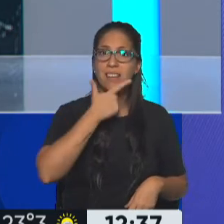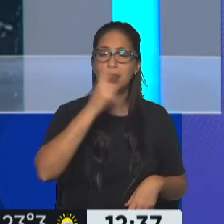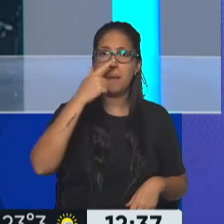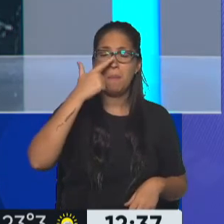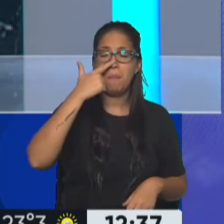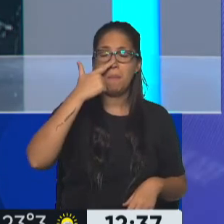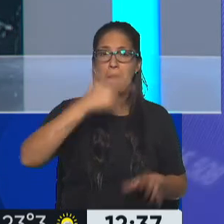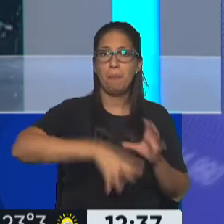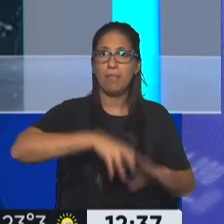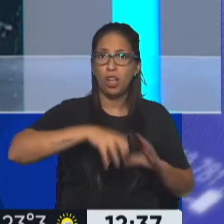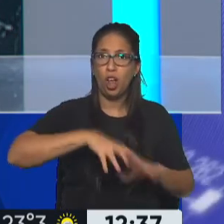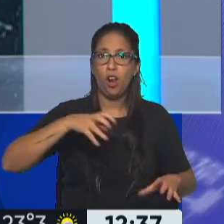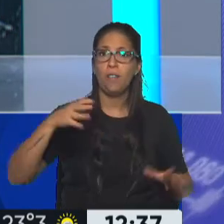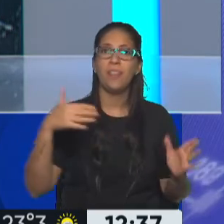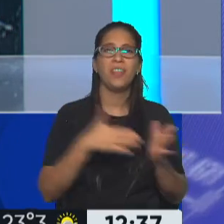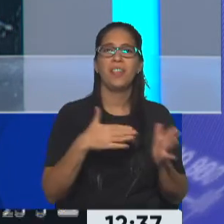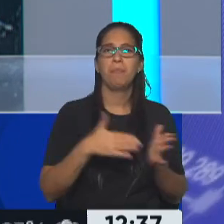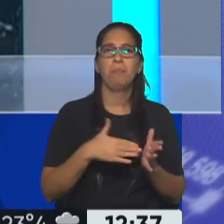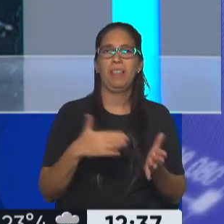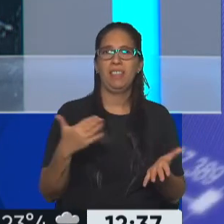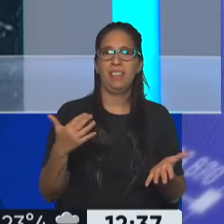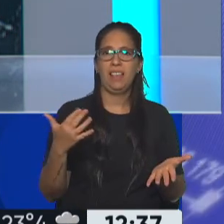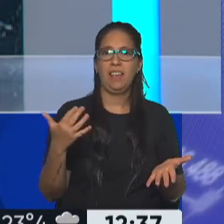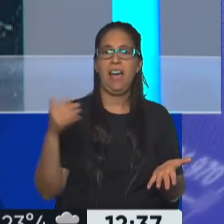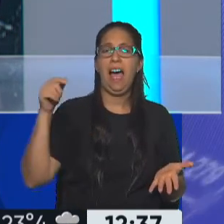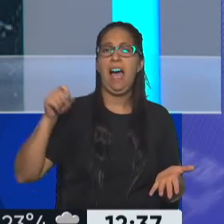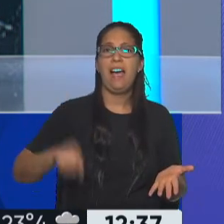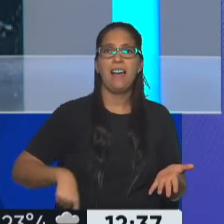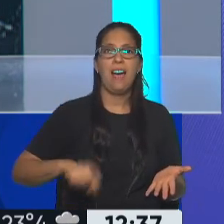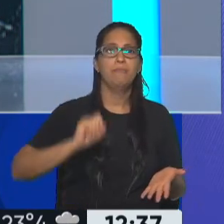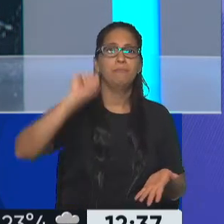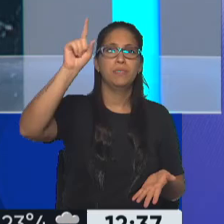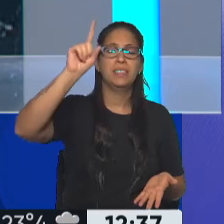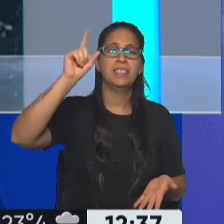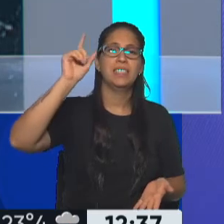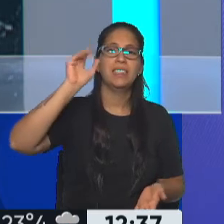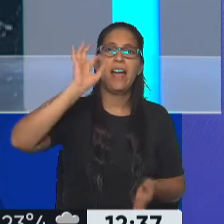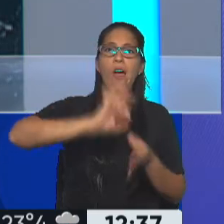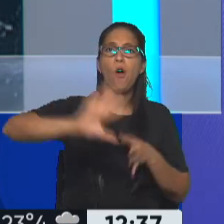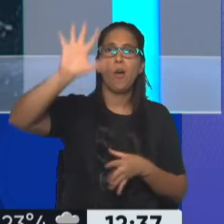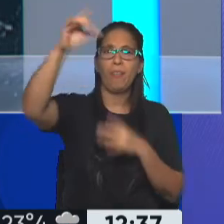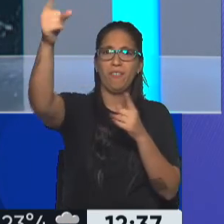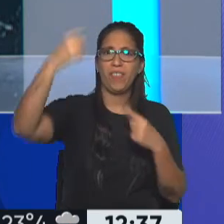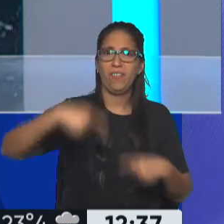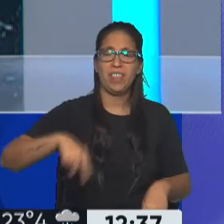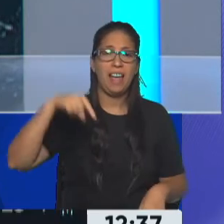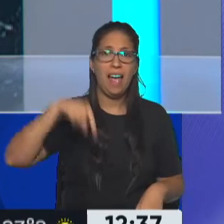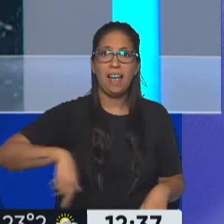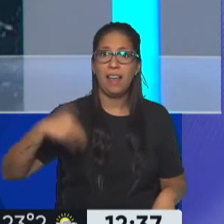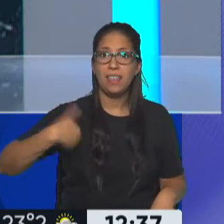energética depende del país. Va a depender, no va a ser lo mismo en Europa como lo puede hacer Argentina. Argentina tiene una